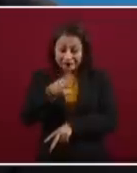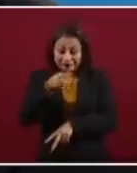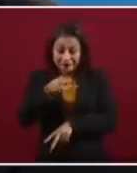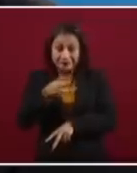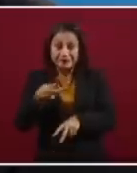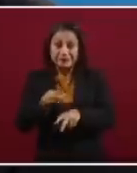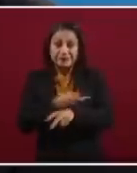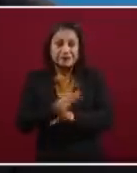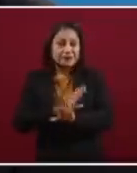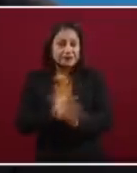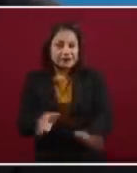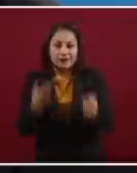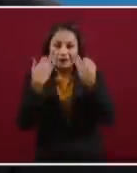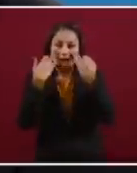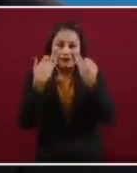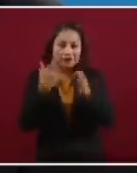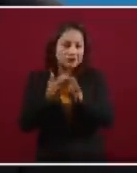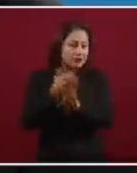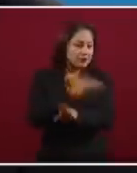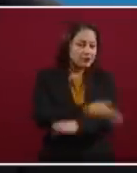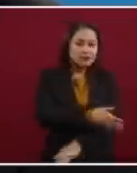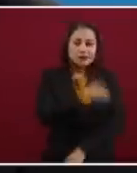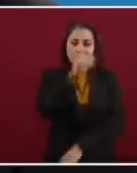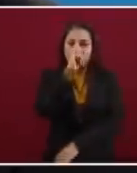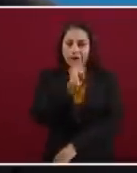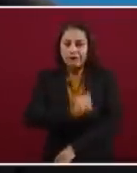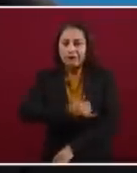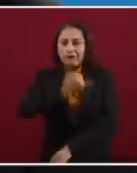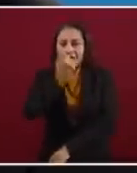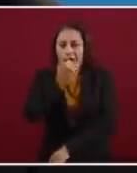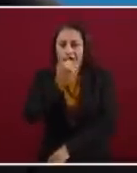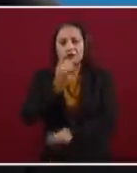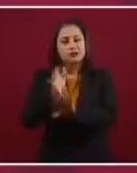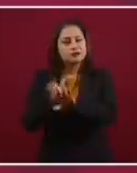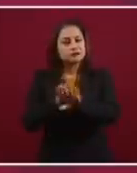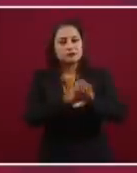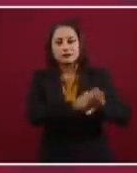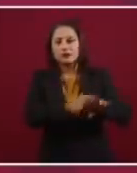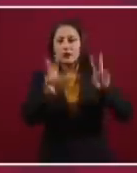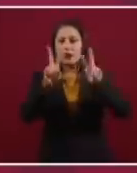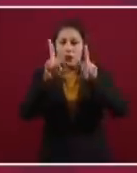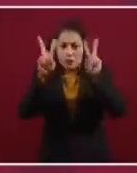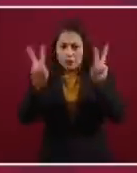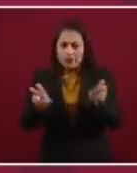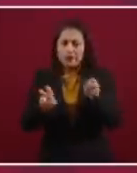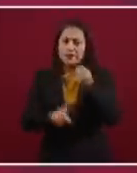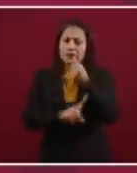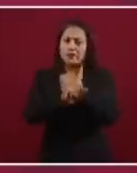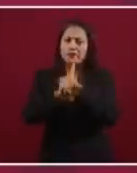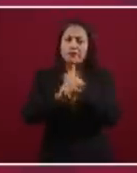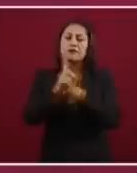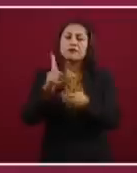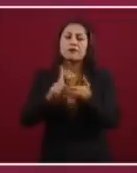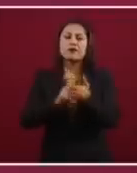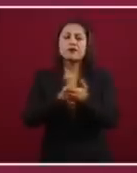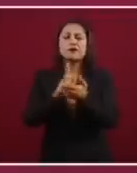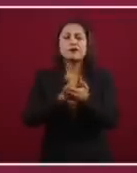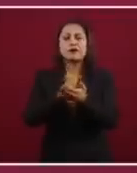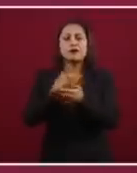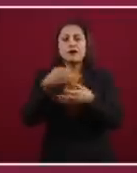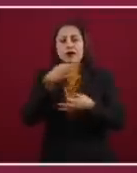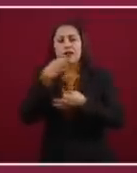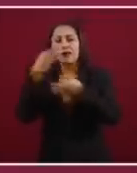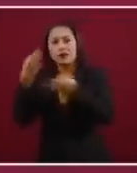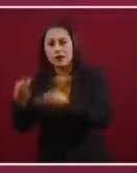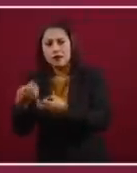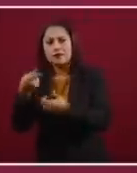es fallido para problemas complejos como el de adicciones para problemas que están motivados por la desintegración